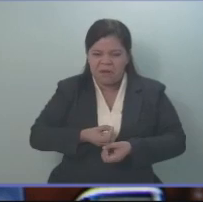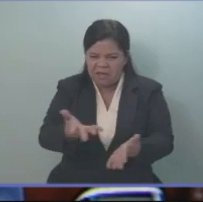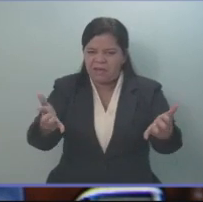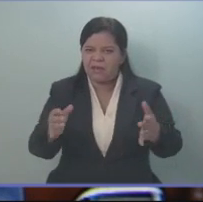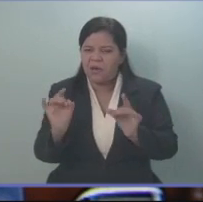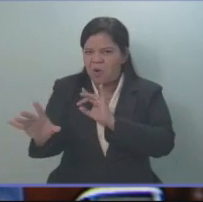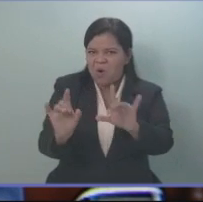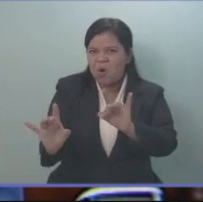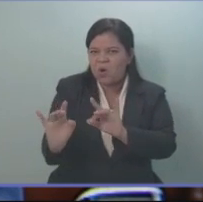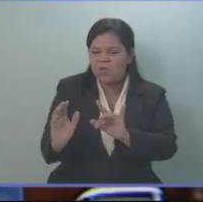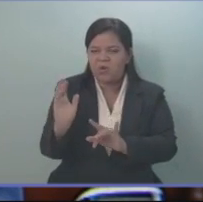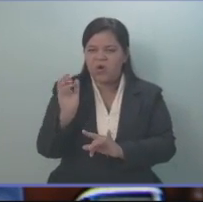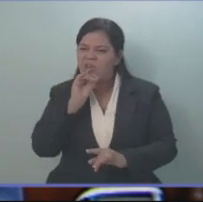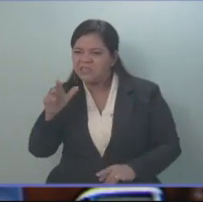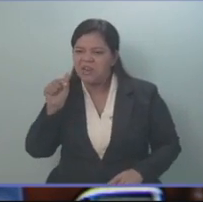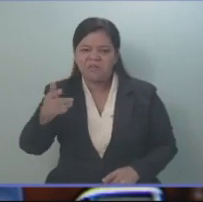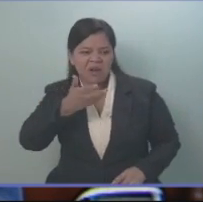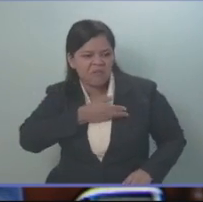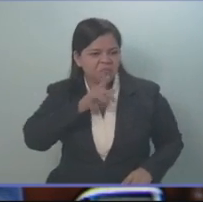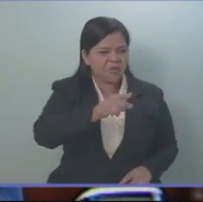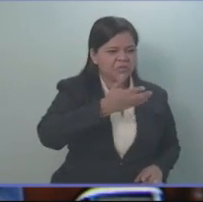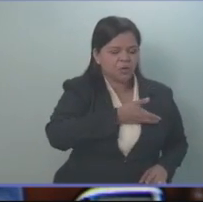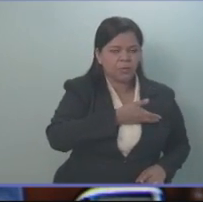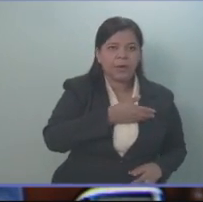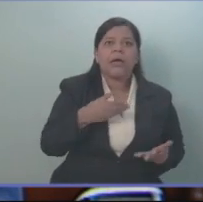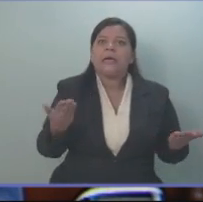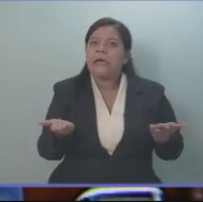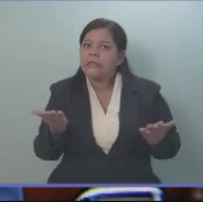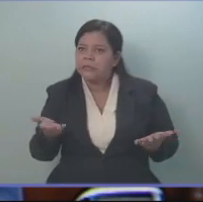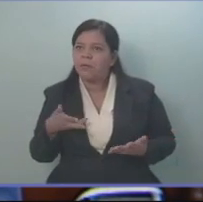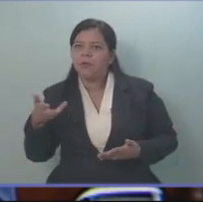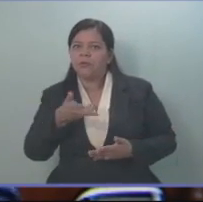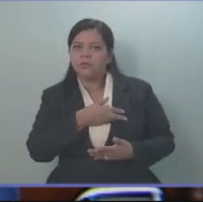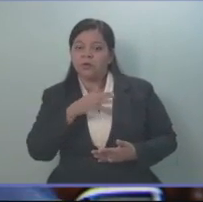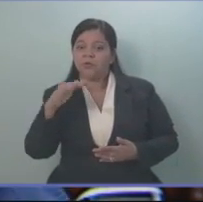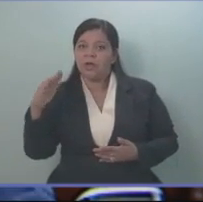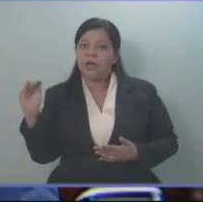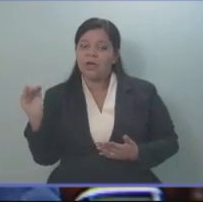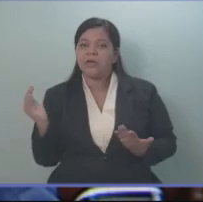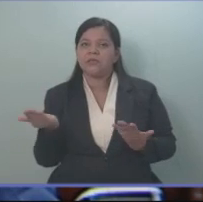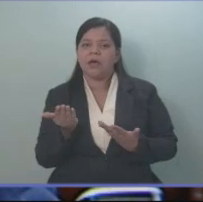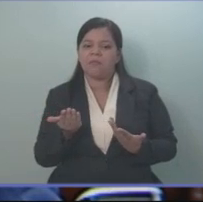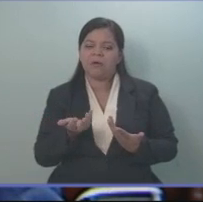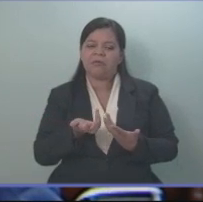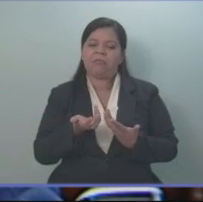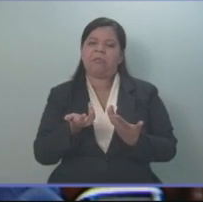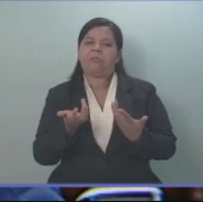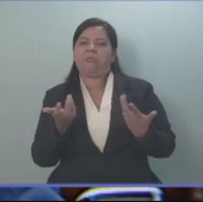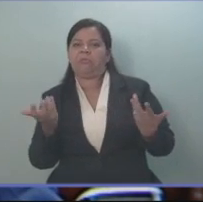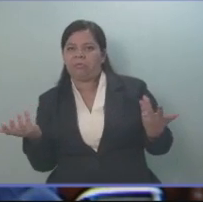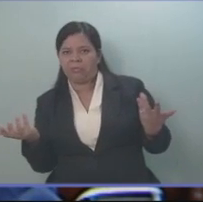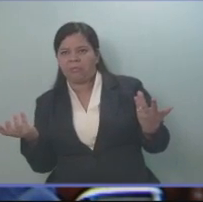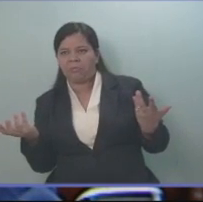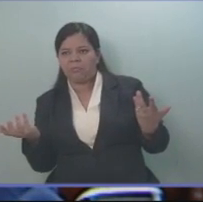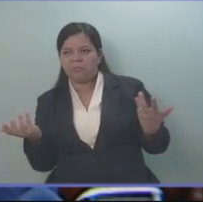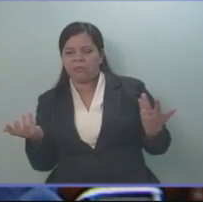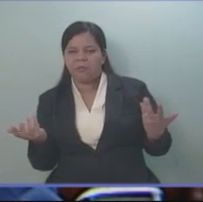resentimiento, solo logramos polarizar y dividir. Aquí, más que entrar en